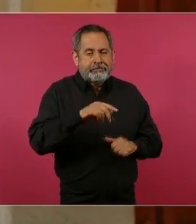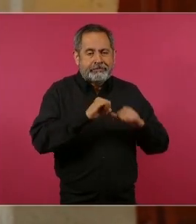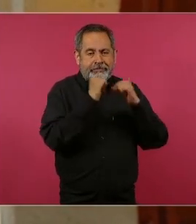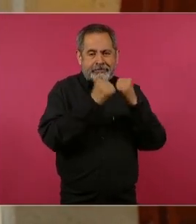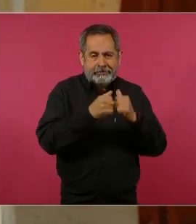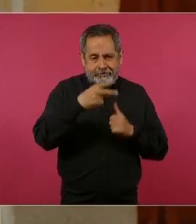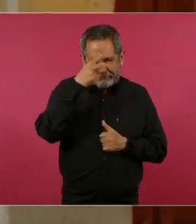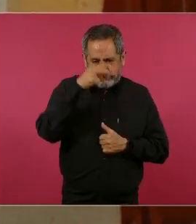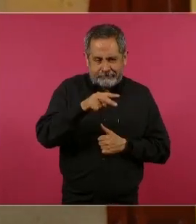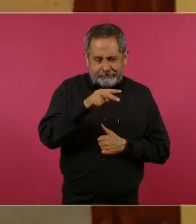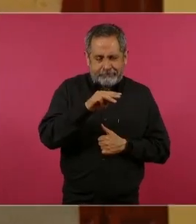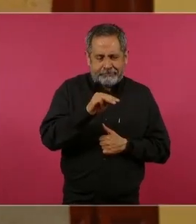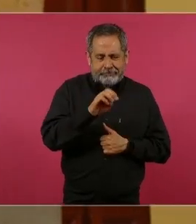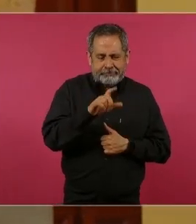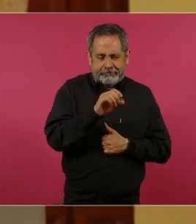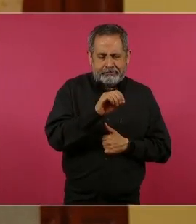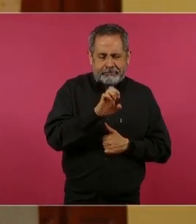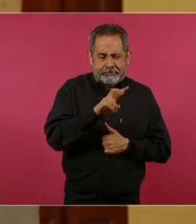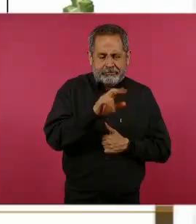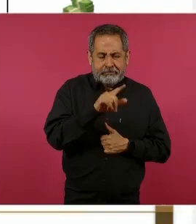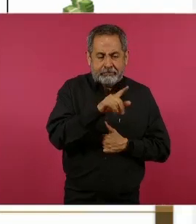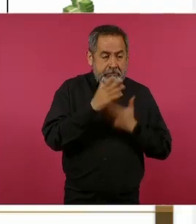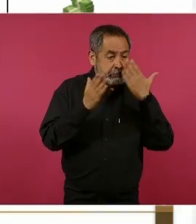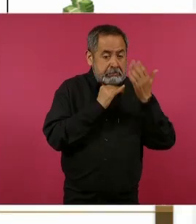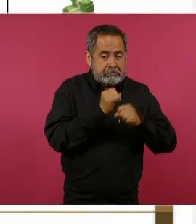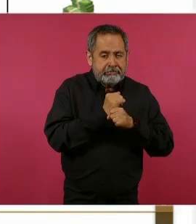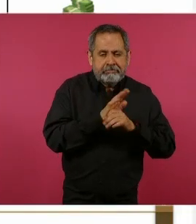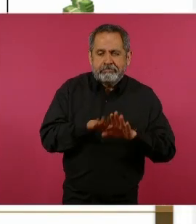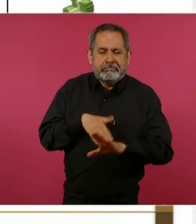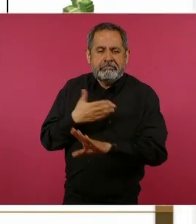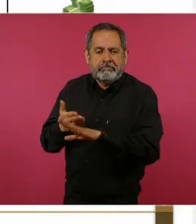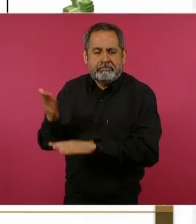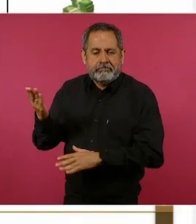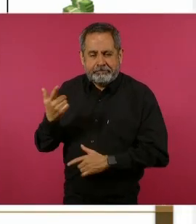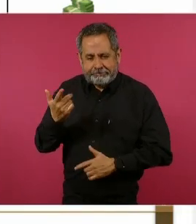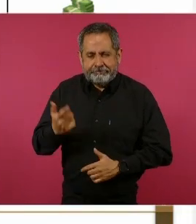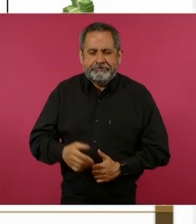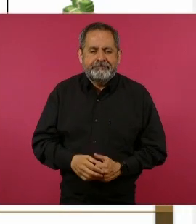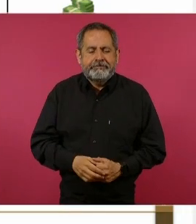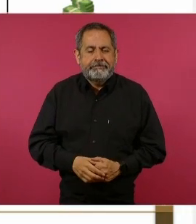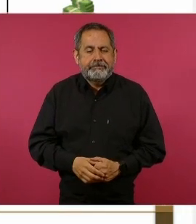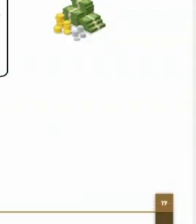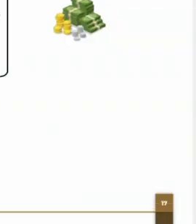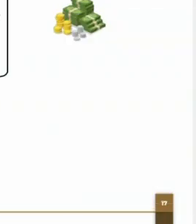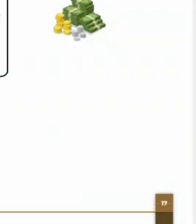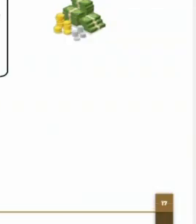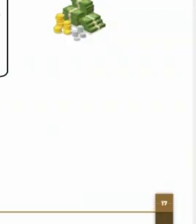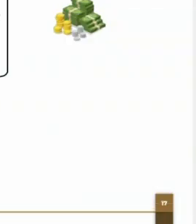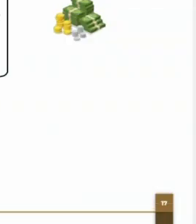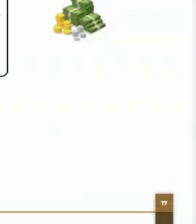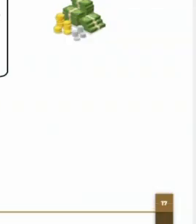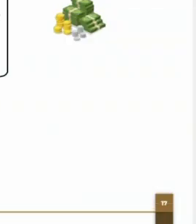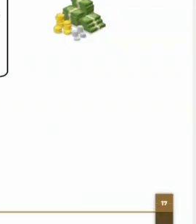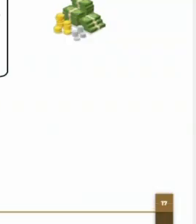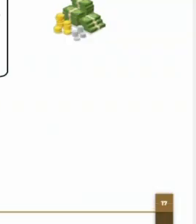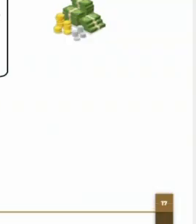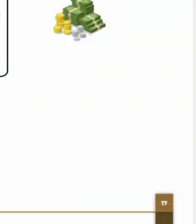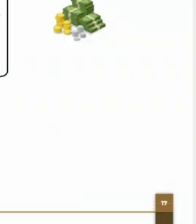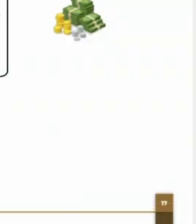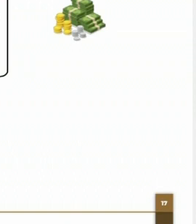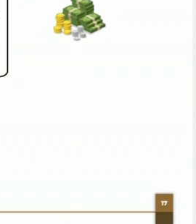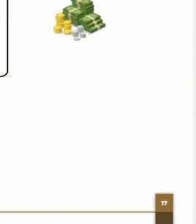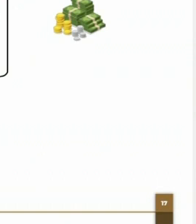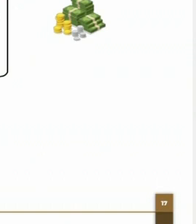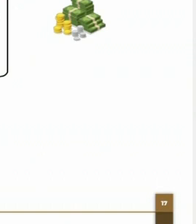sacó un estudio como los muchos que ha sacado en contra de la Comisión Federal de Electricidad, que tituló Intermitencia en la inversión y generación